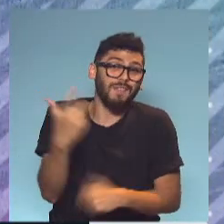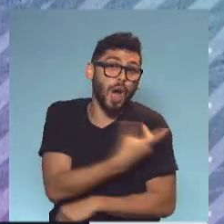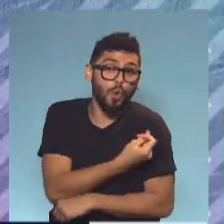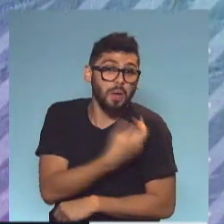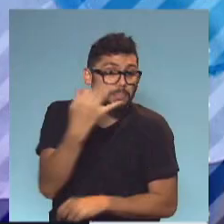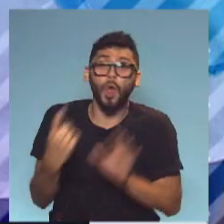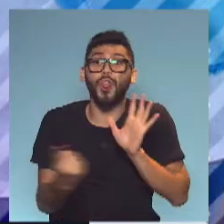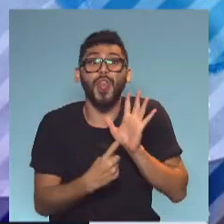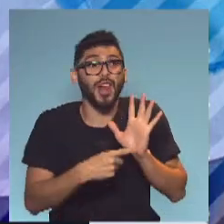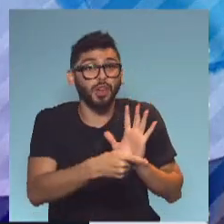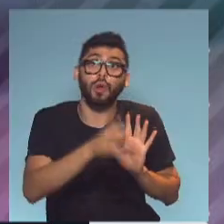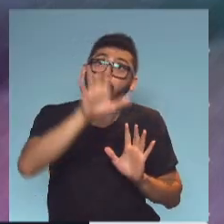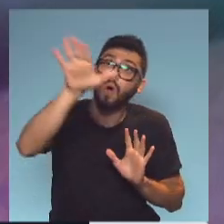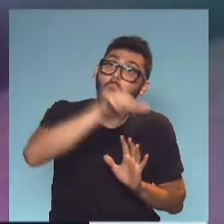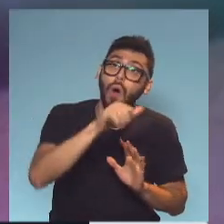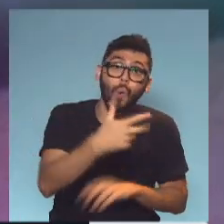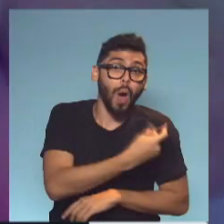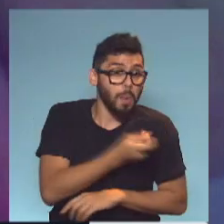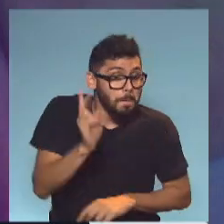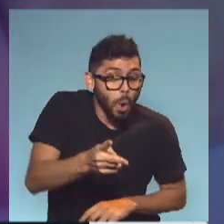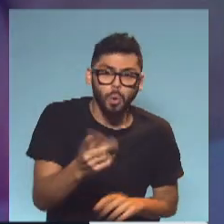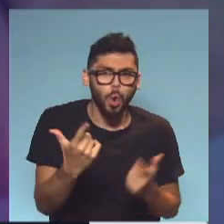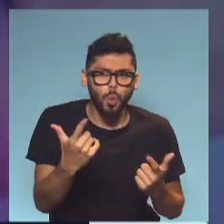ningún decreto, buscar vacuna.